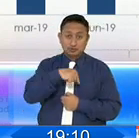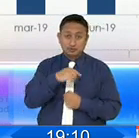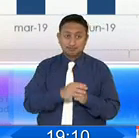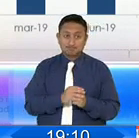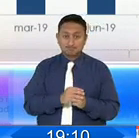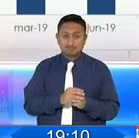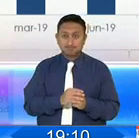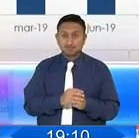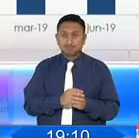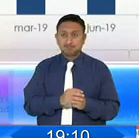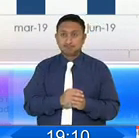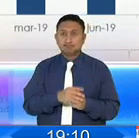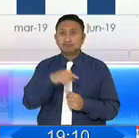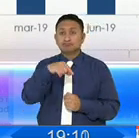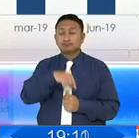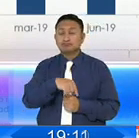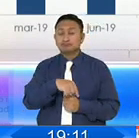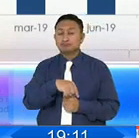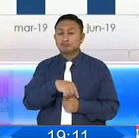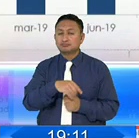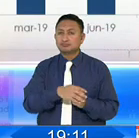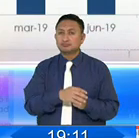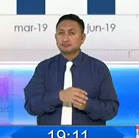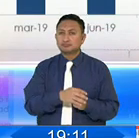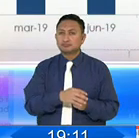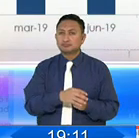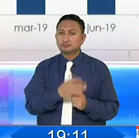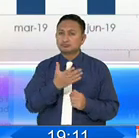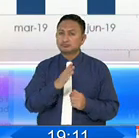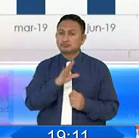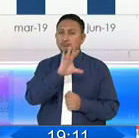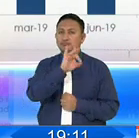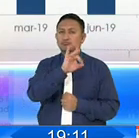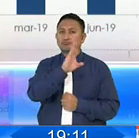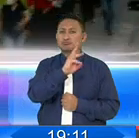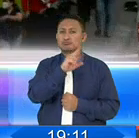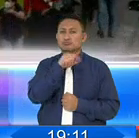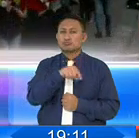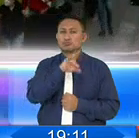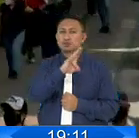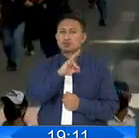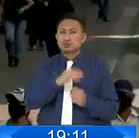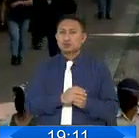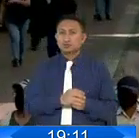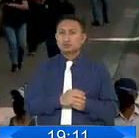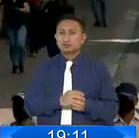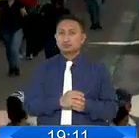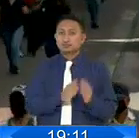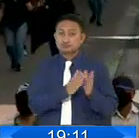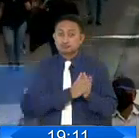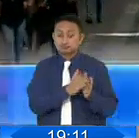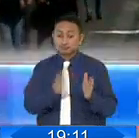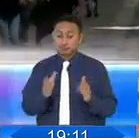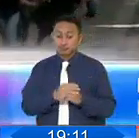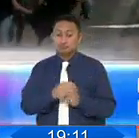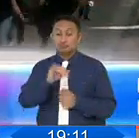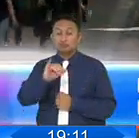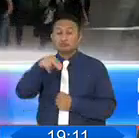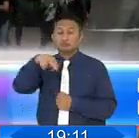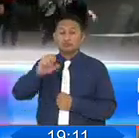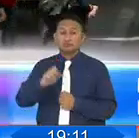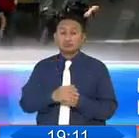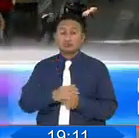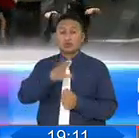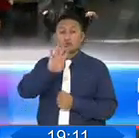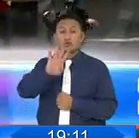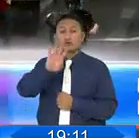de la no telefónica, en donde se alcanzó 86.7. Es decir, según el INEC, al menos